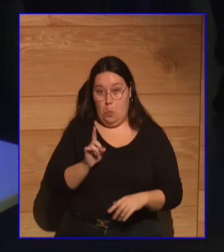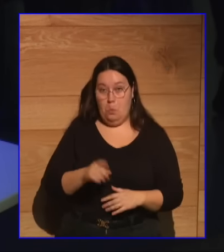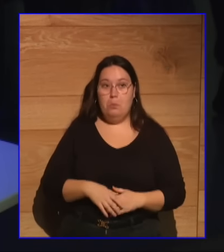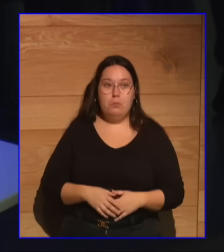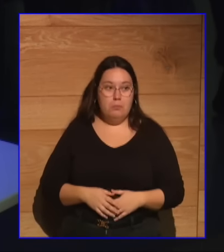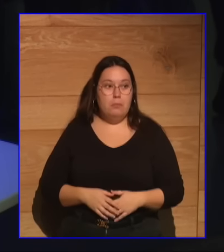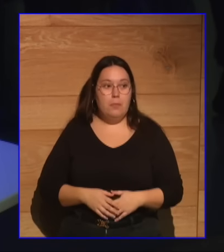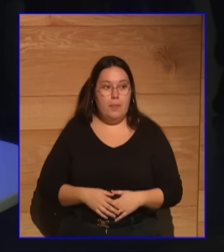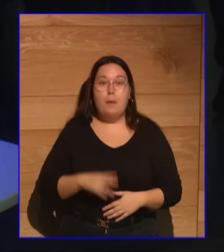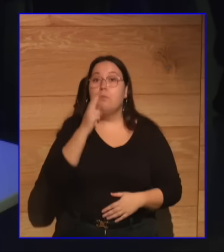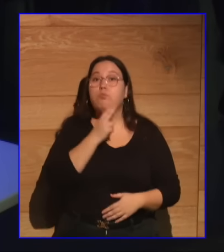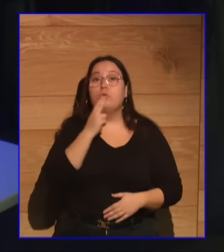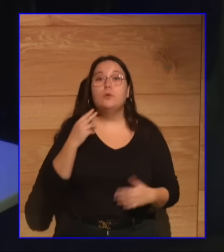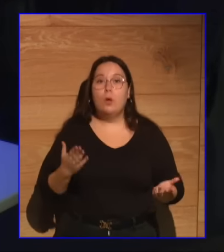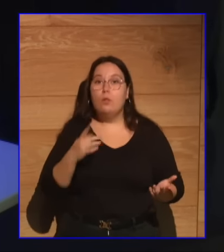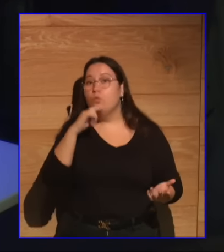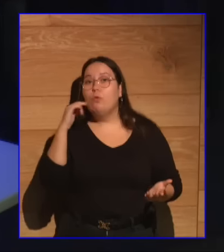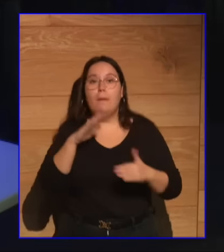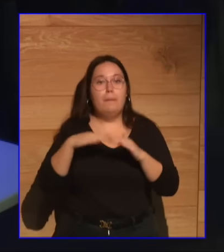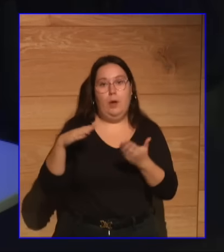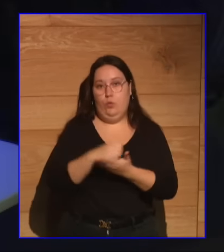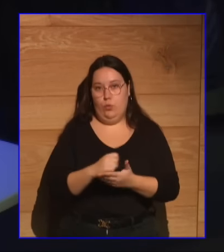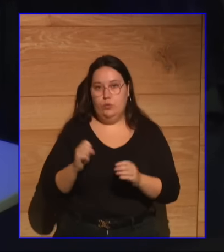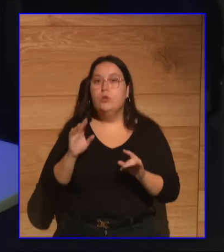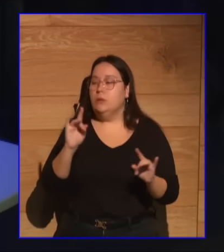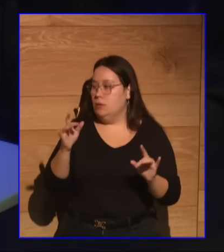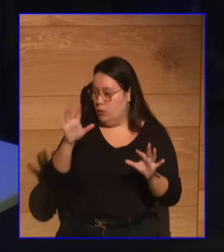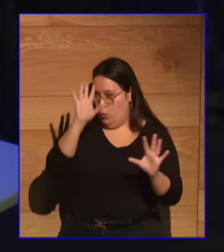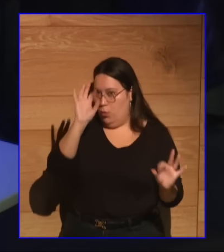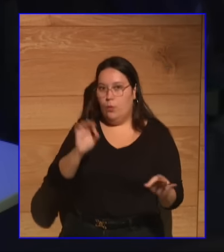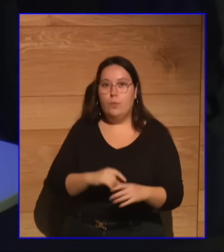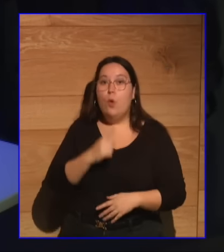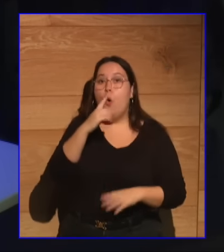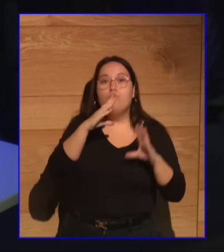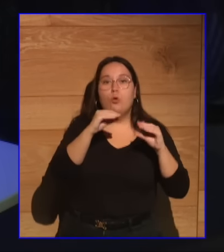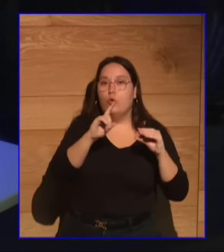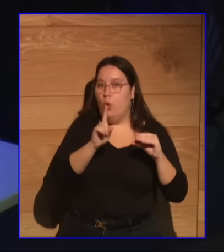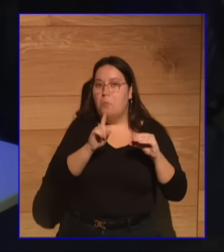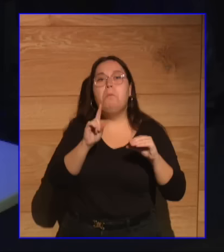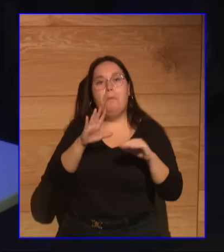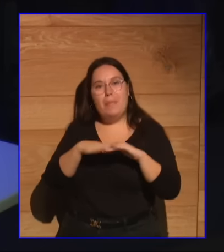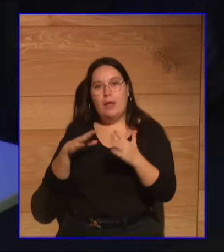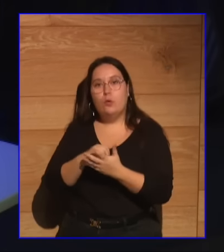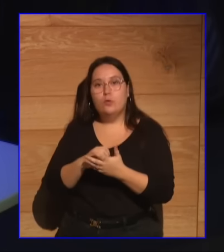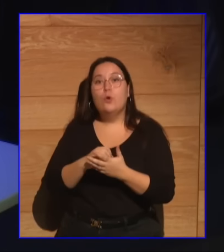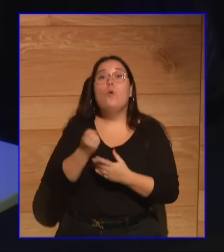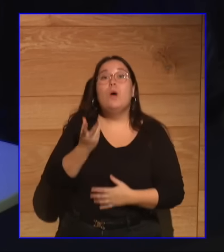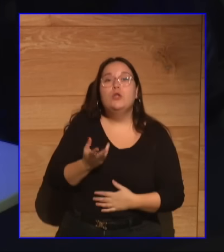no. Había prometido que había dulce para todos. Sí, sí, sí, por supuesto. No era un bollo, era para todos, trajo